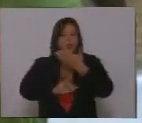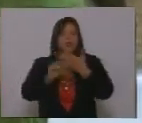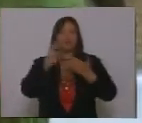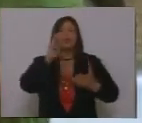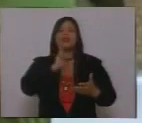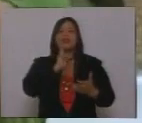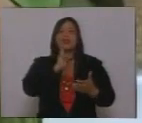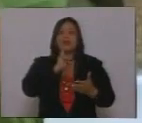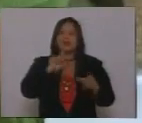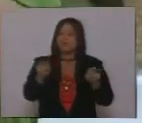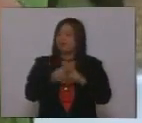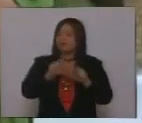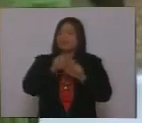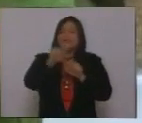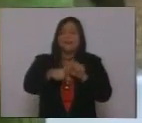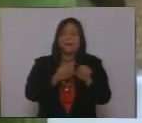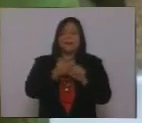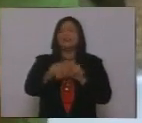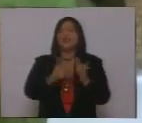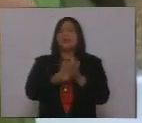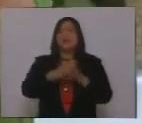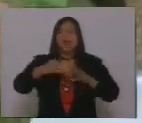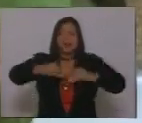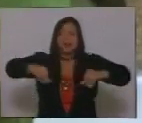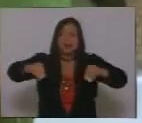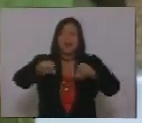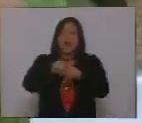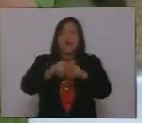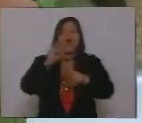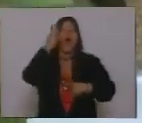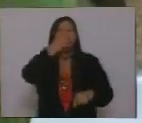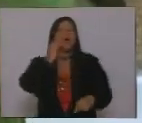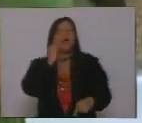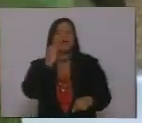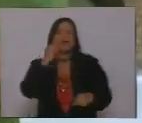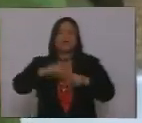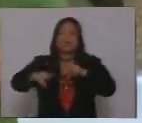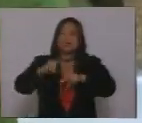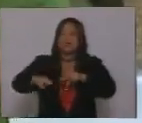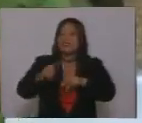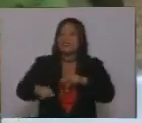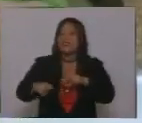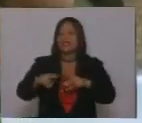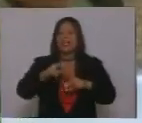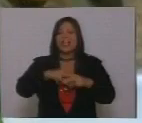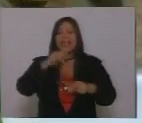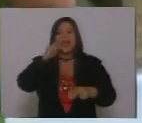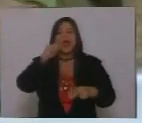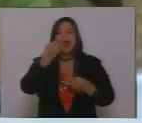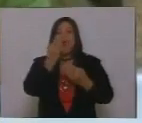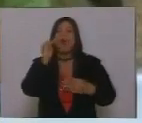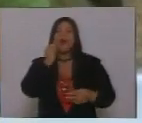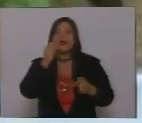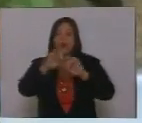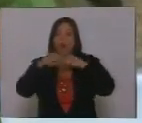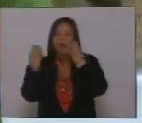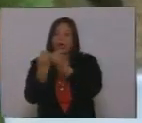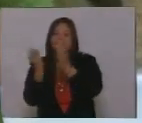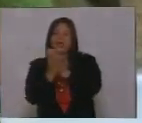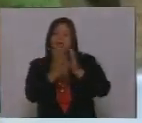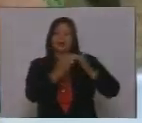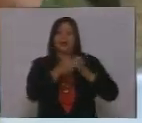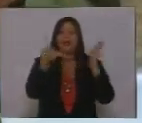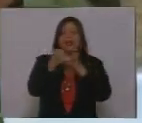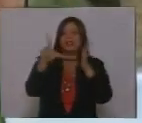bolivariano ha sembrado en su juventud, ha sembrado en la niñez, en la OBE, en la Organización Bolivariana de